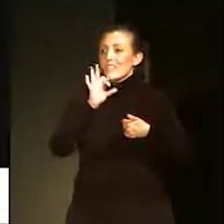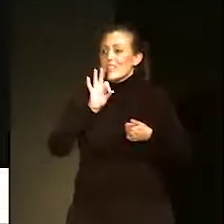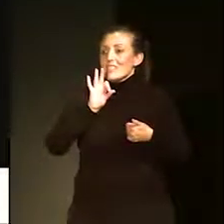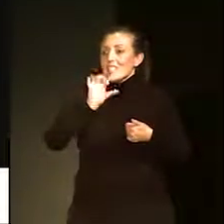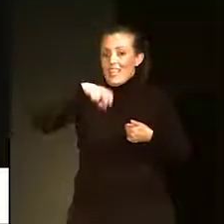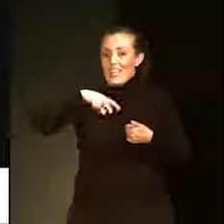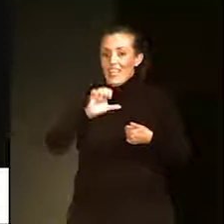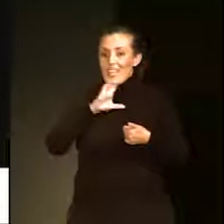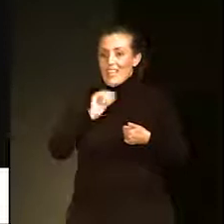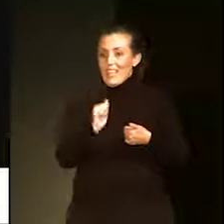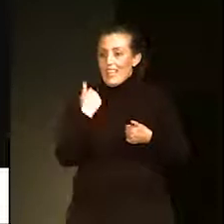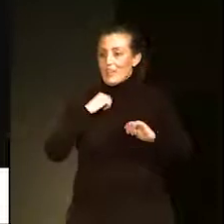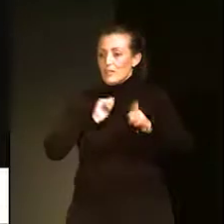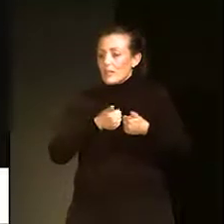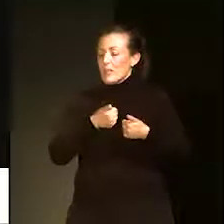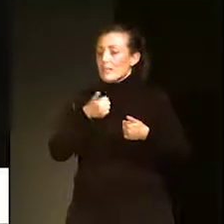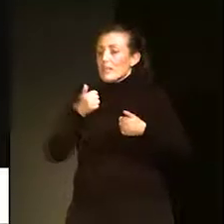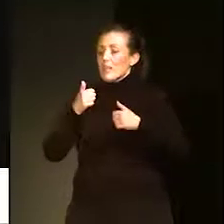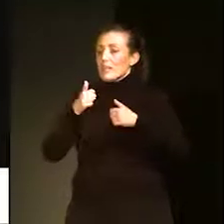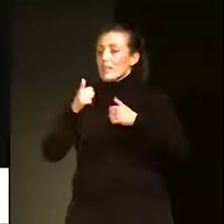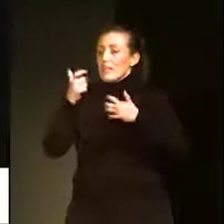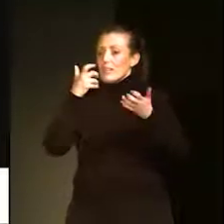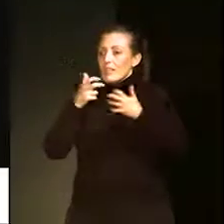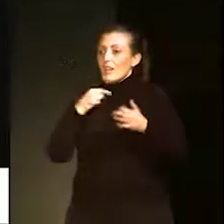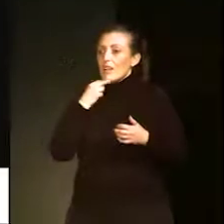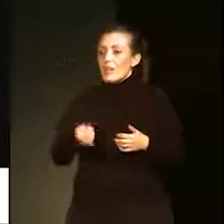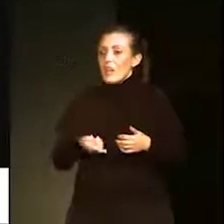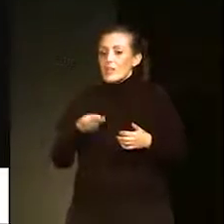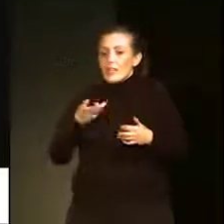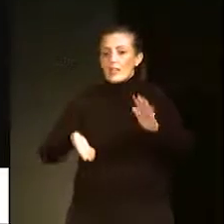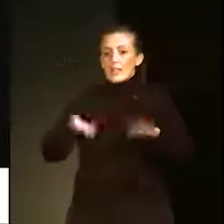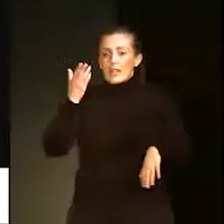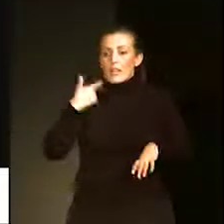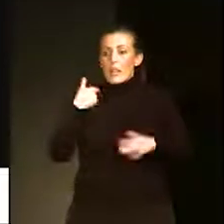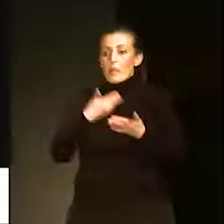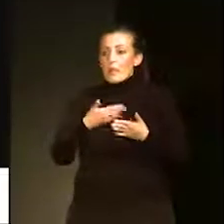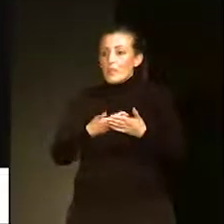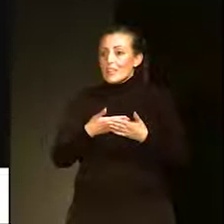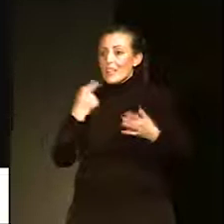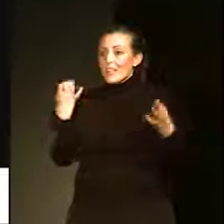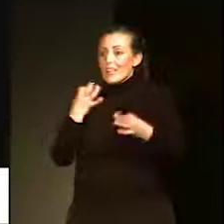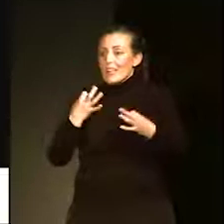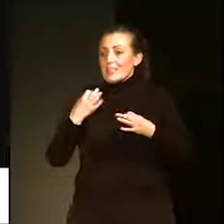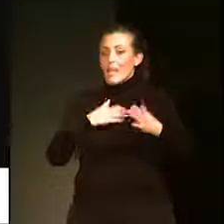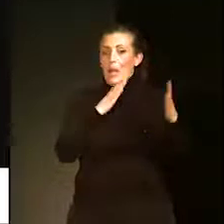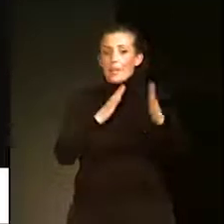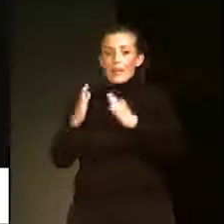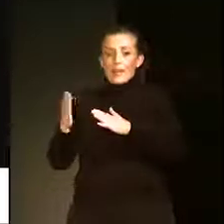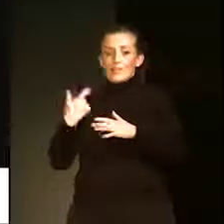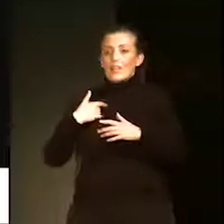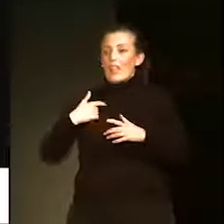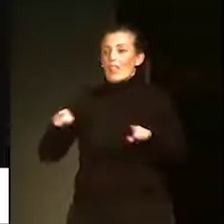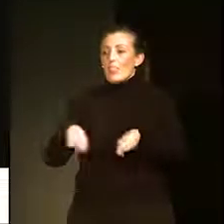también terminarla, ¿no? Ese toque de atención para alzar la voz, como decía Séneca, para mostrar que desde todas las partes hay la